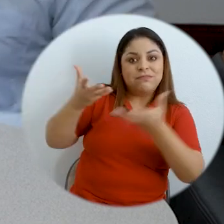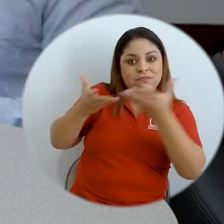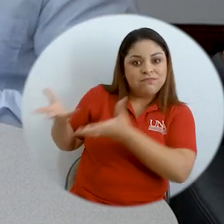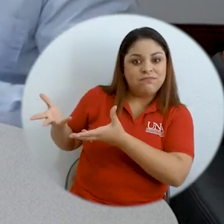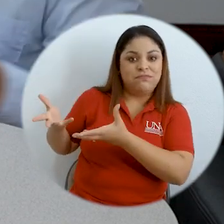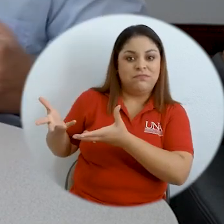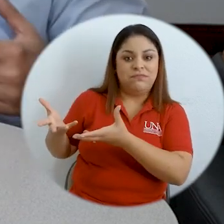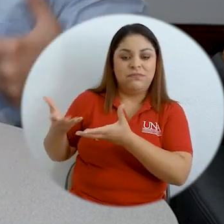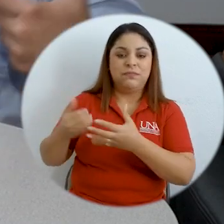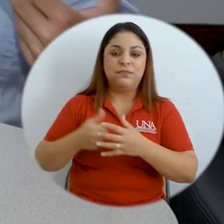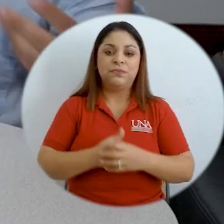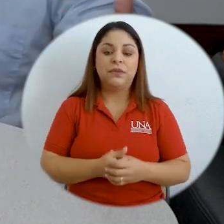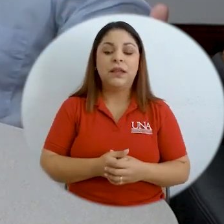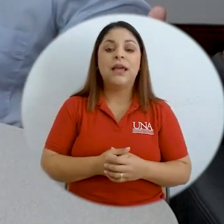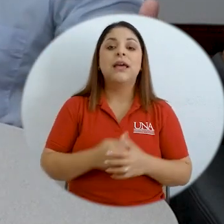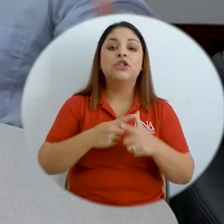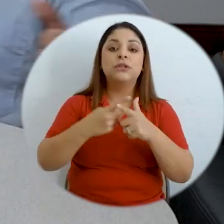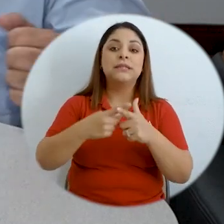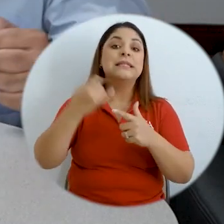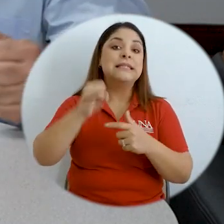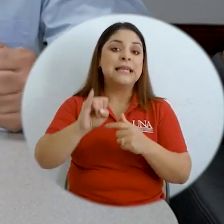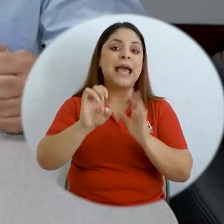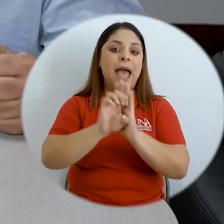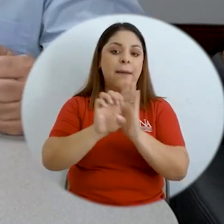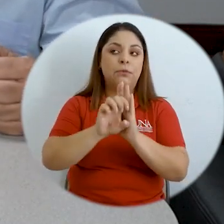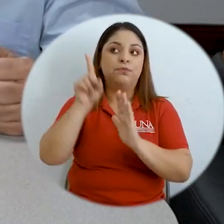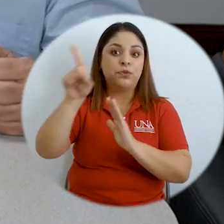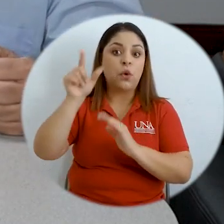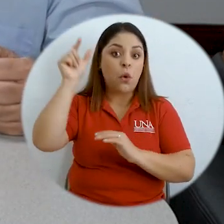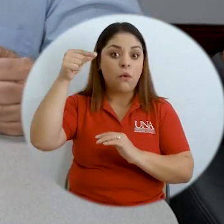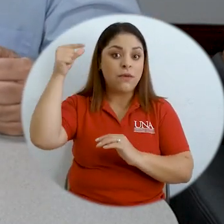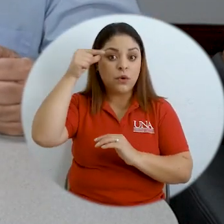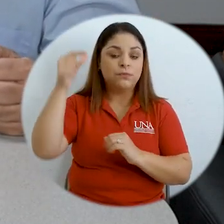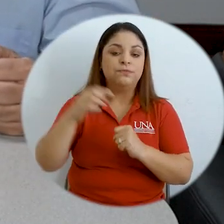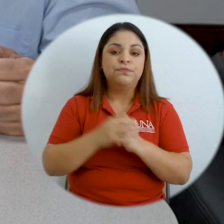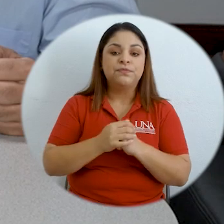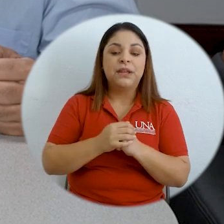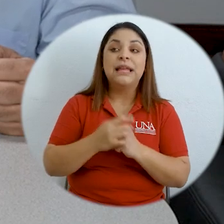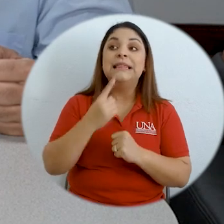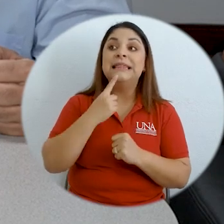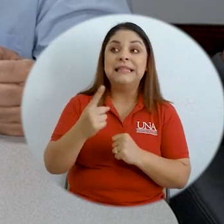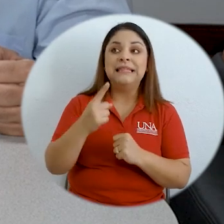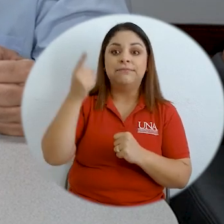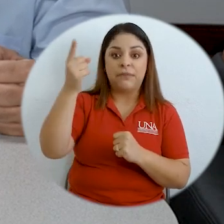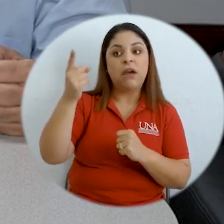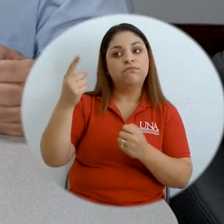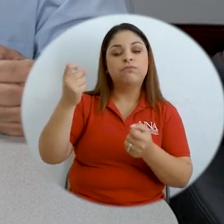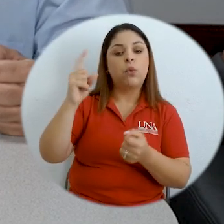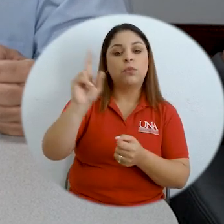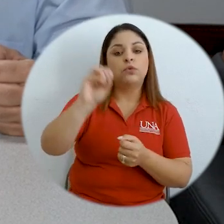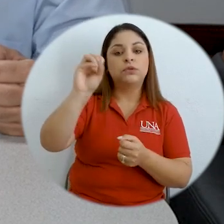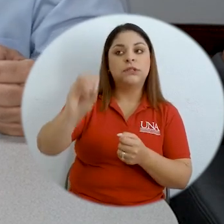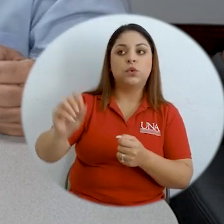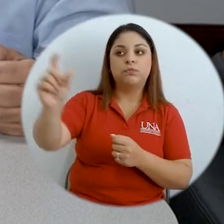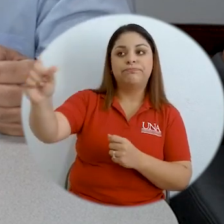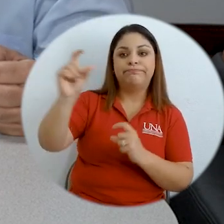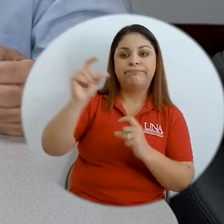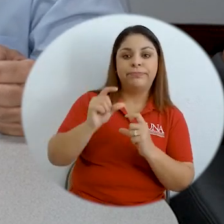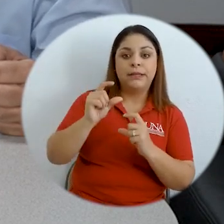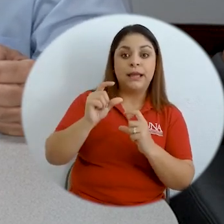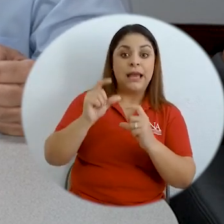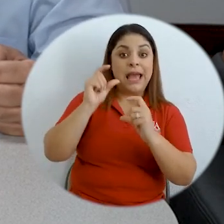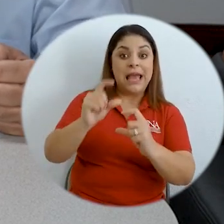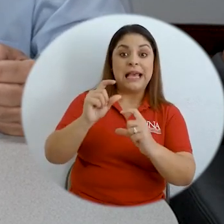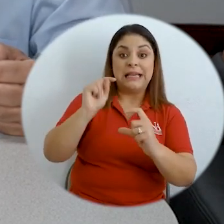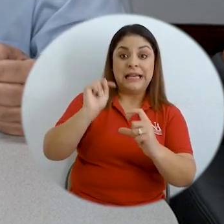quiere decir que si la pretensión del gobierno se hiciese realidad, la plata que tendríamos las universidades no sería la misma que tuvimos